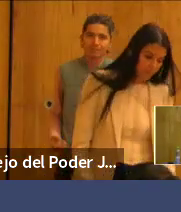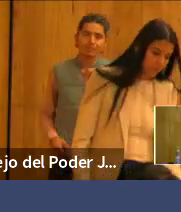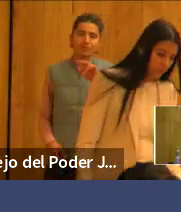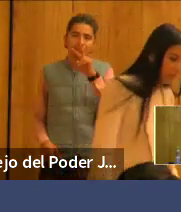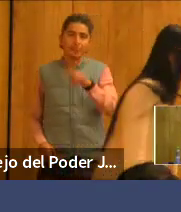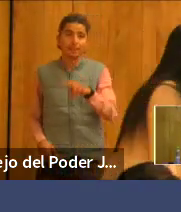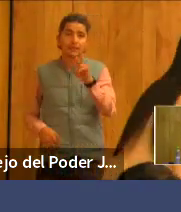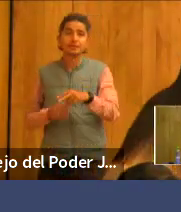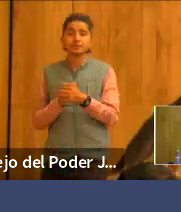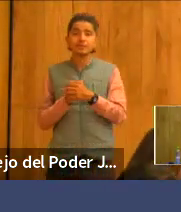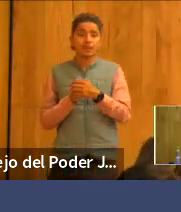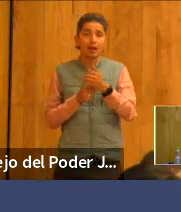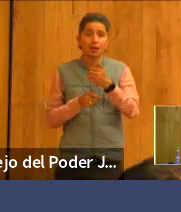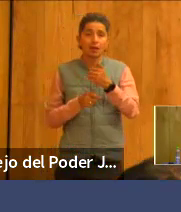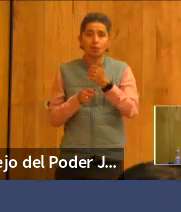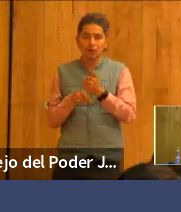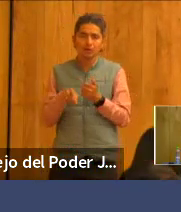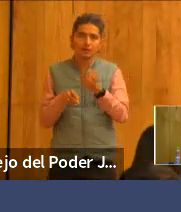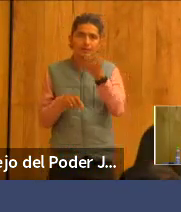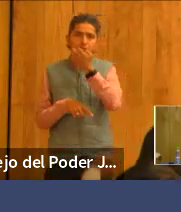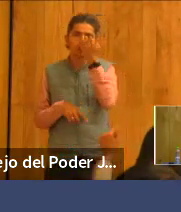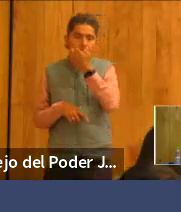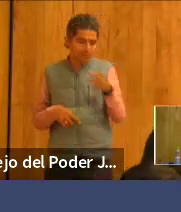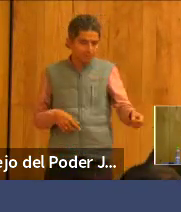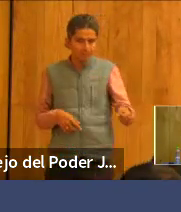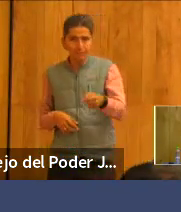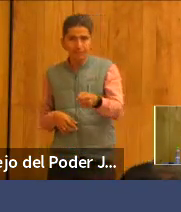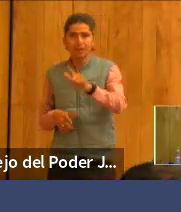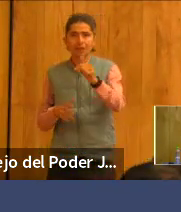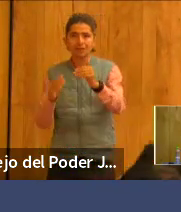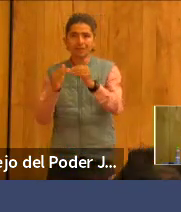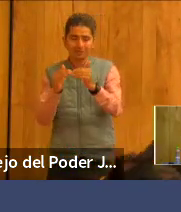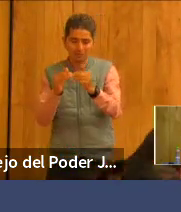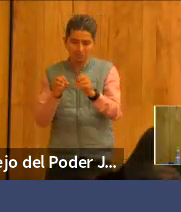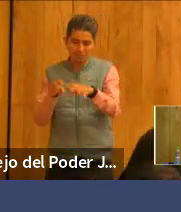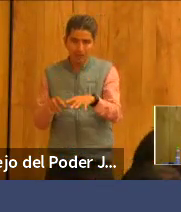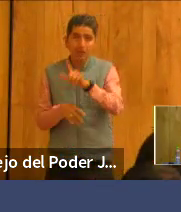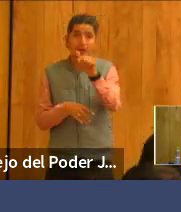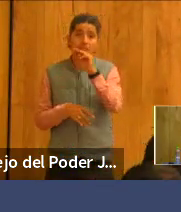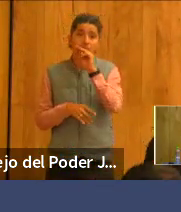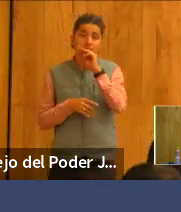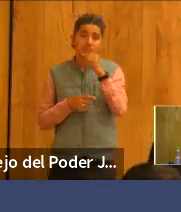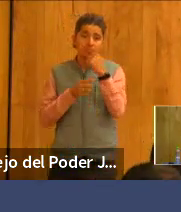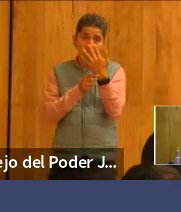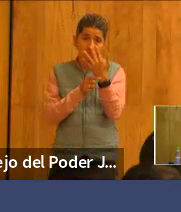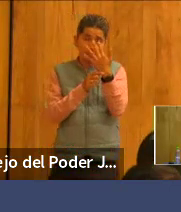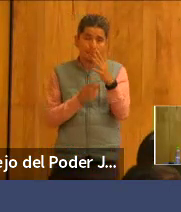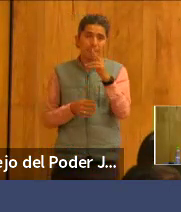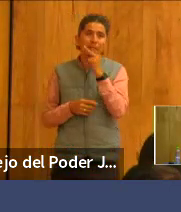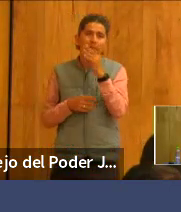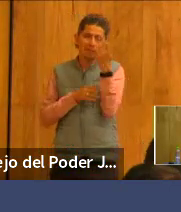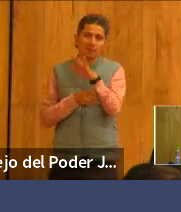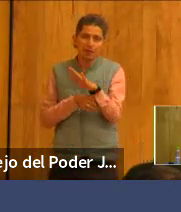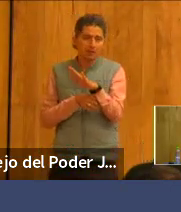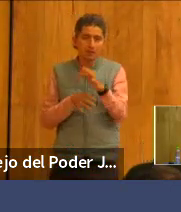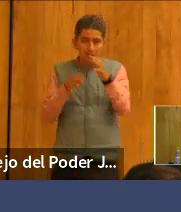por la menor a la escuela y la llevara a la casa. Y que además la mamá dice que el padrastro, porque